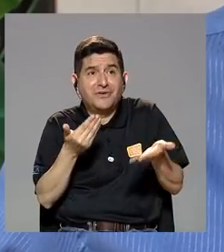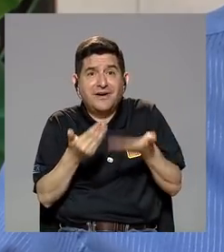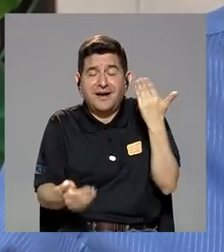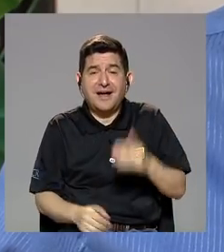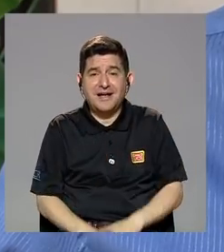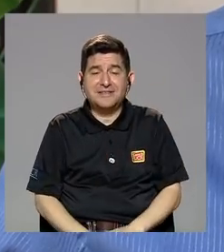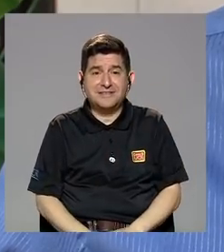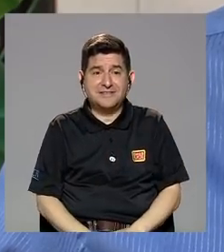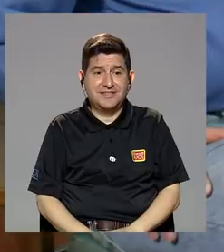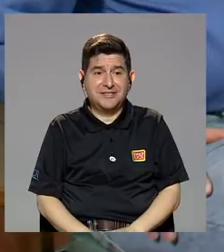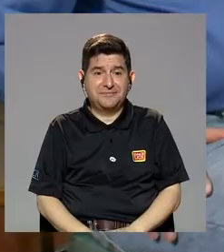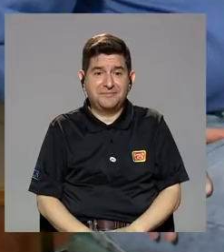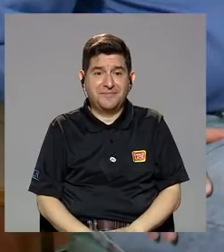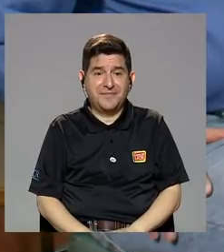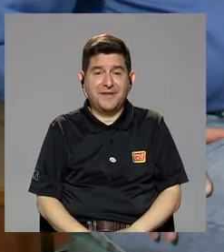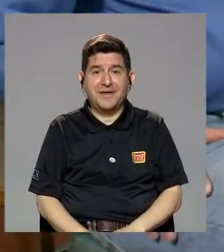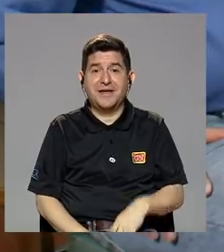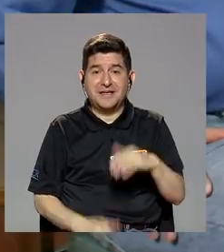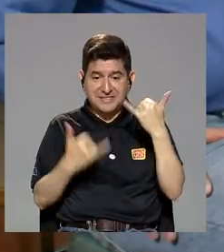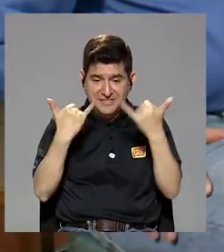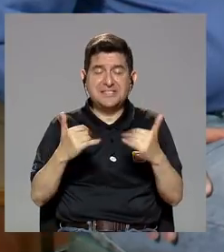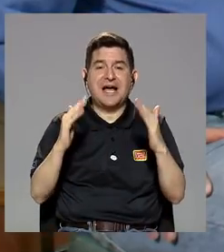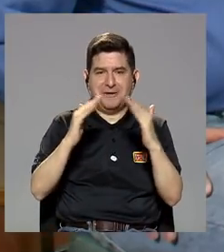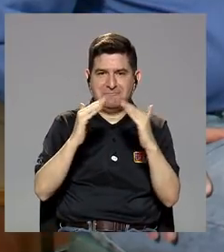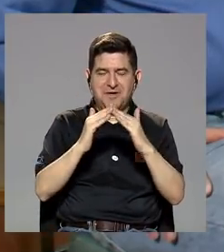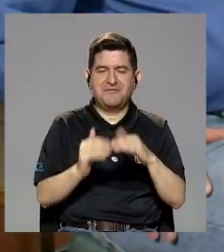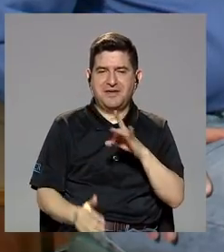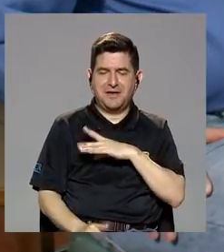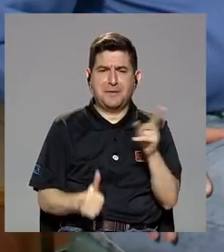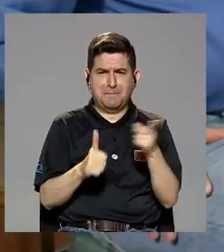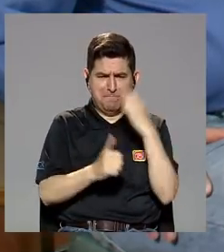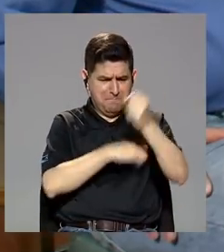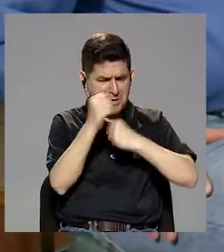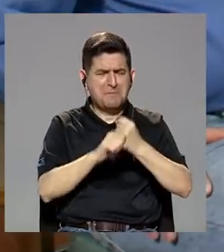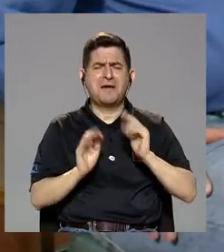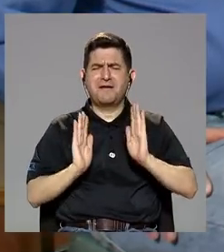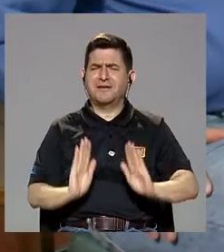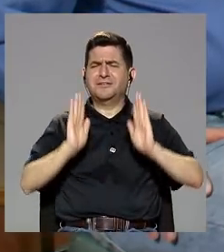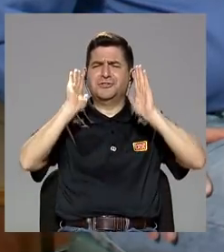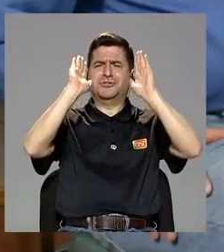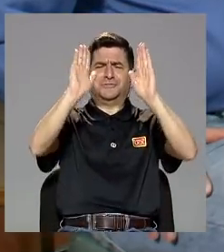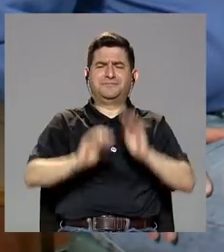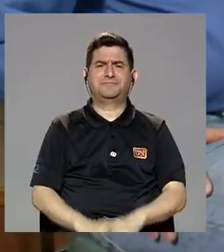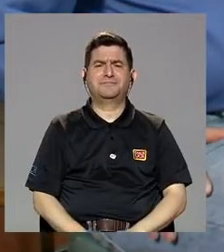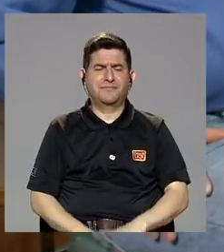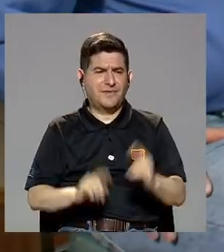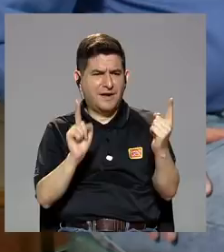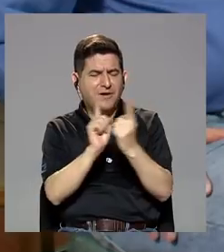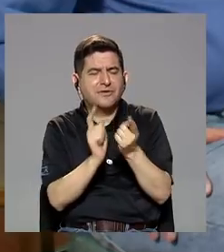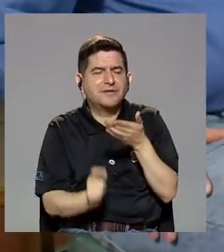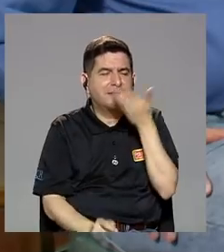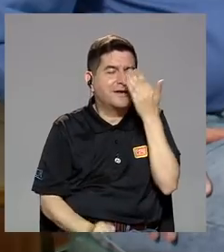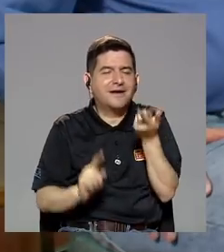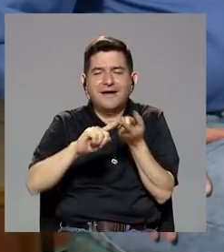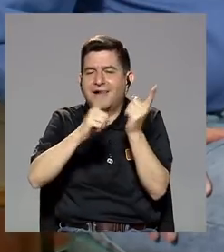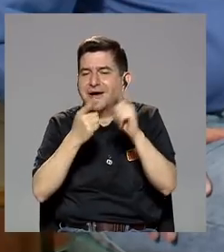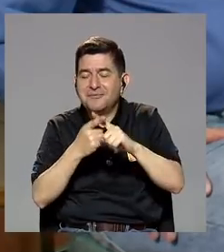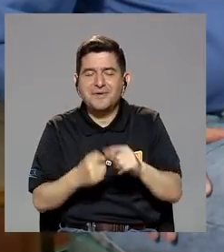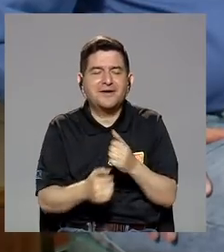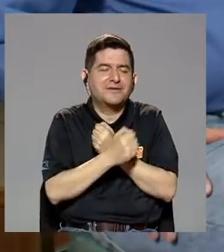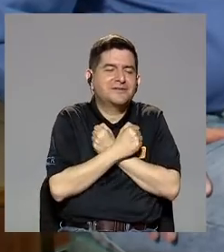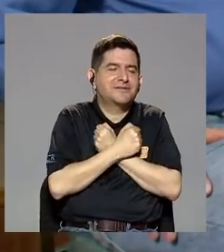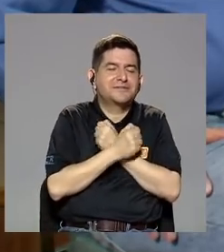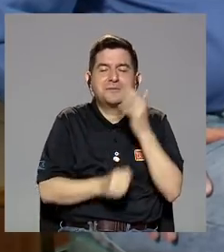viviendo en chileno primer año fue maravilloso maravilloso encontrarme con olores con amigos con